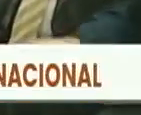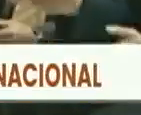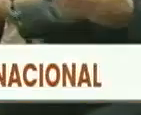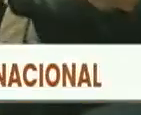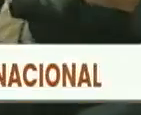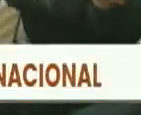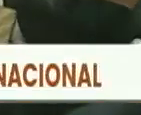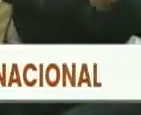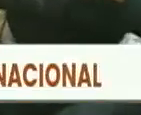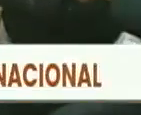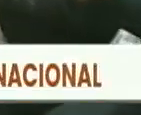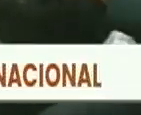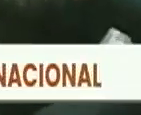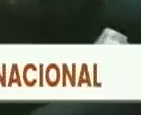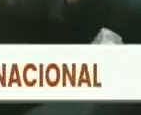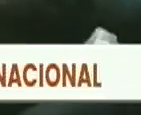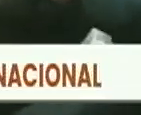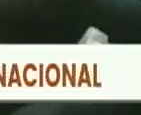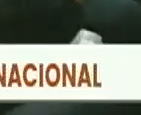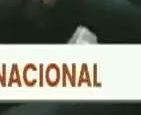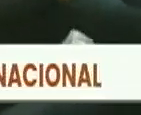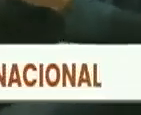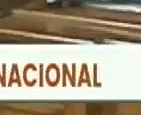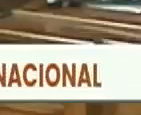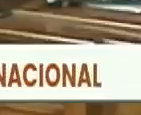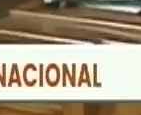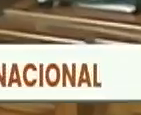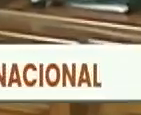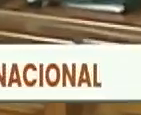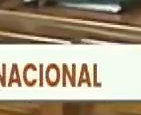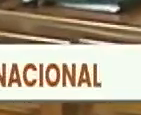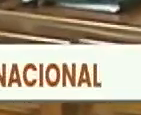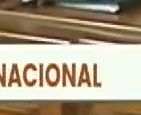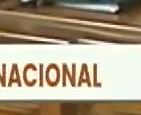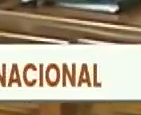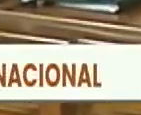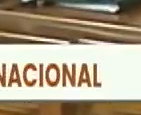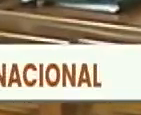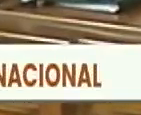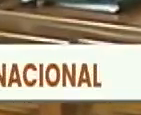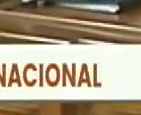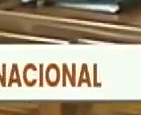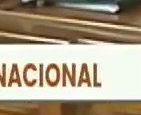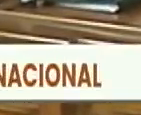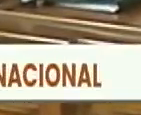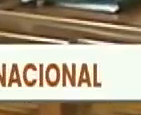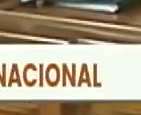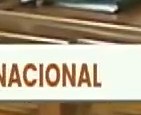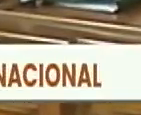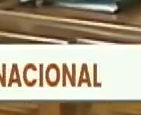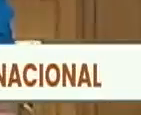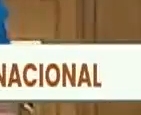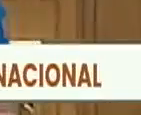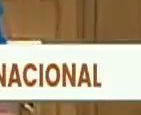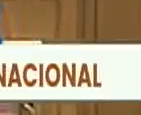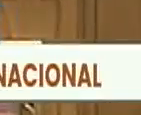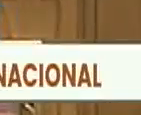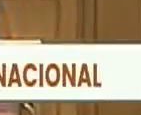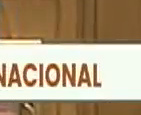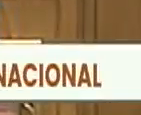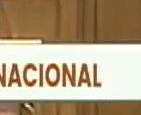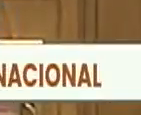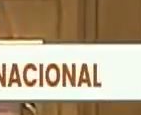Servicios, ministro del Poder Popular para la Energía Eléctrica. Saludo al presidente del Banco Central